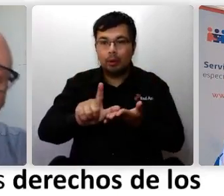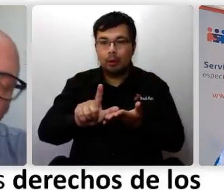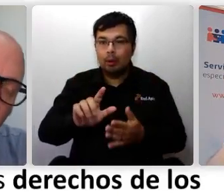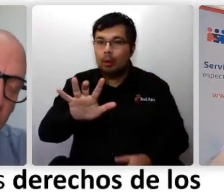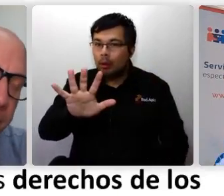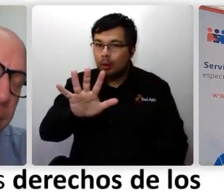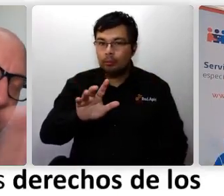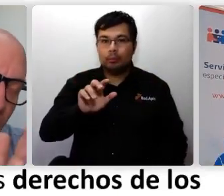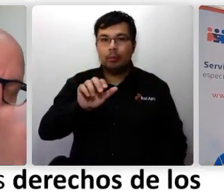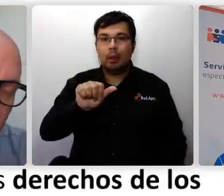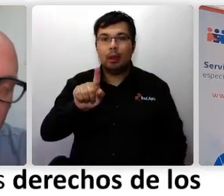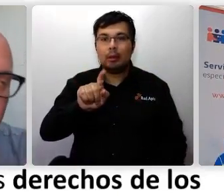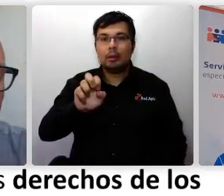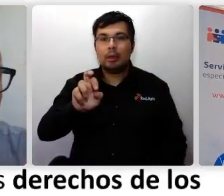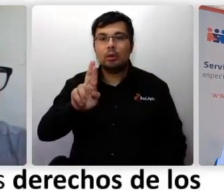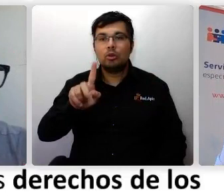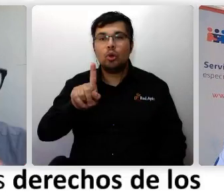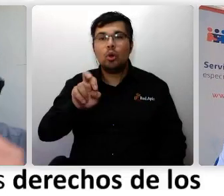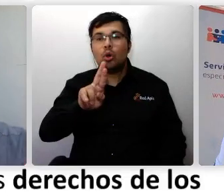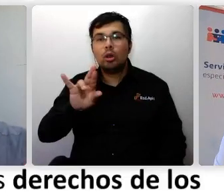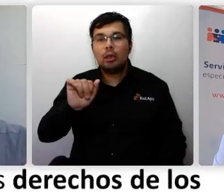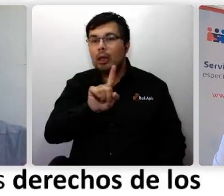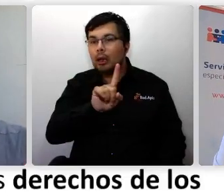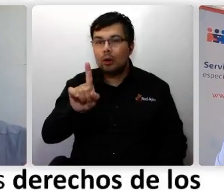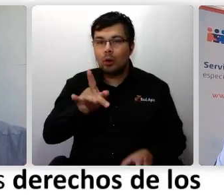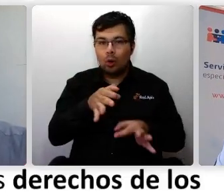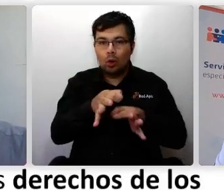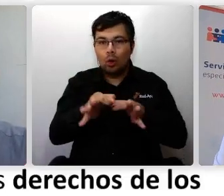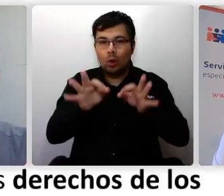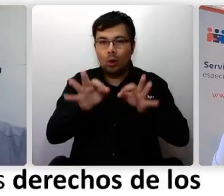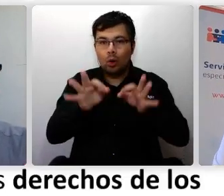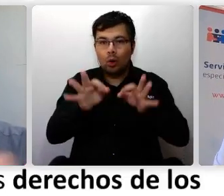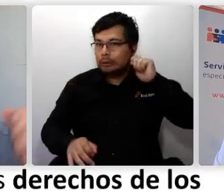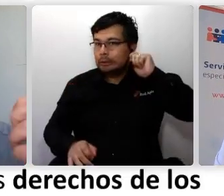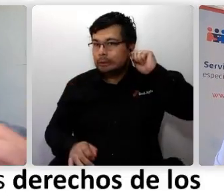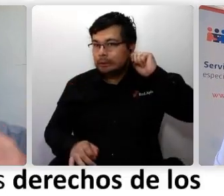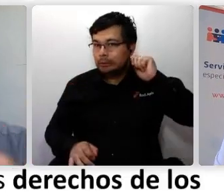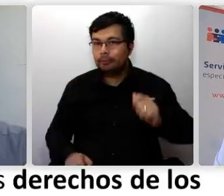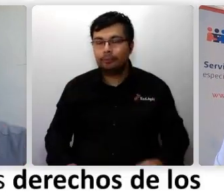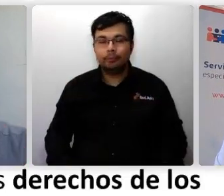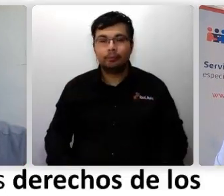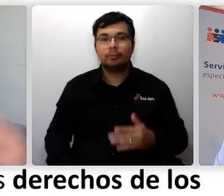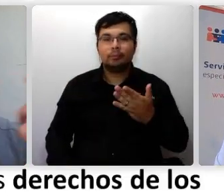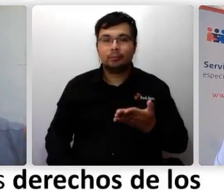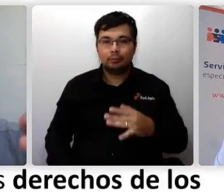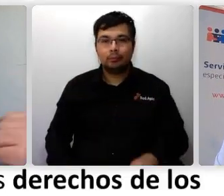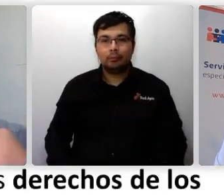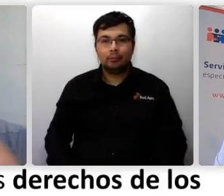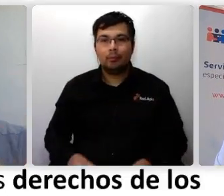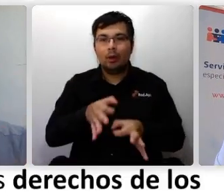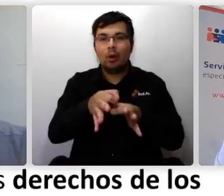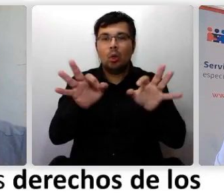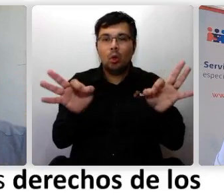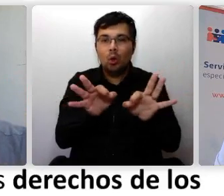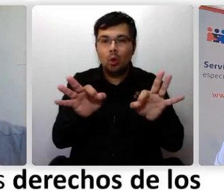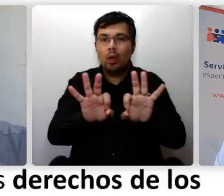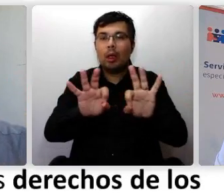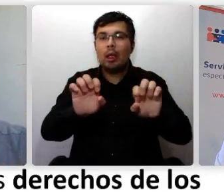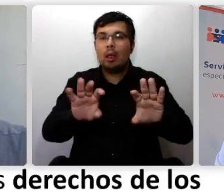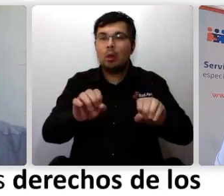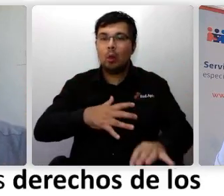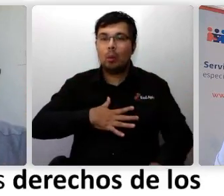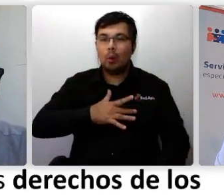Asesoría no. Orientación. Perdón. Orientación, me van a tirar las orejas, por supuesto. La orientación y la educación, me gusta ese concepto